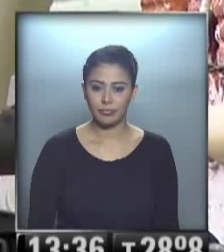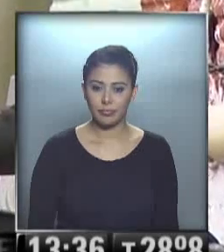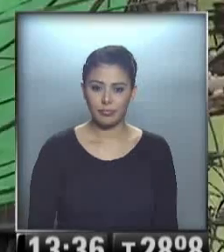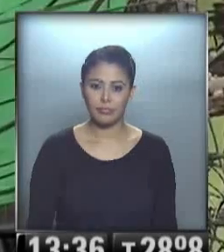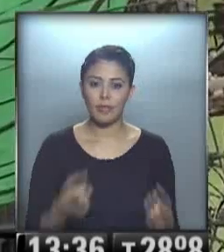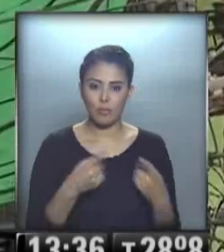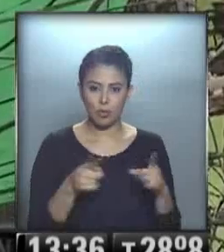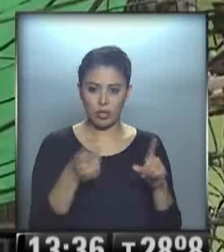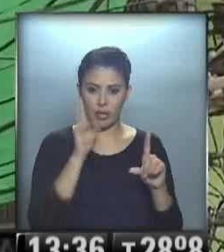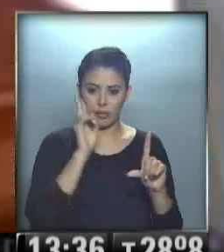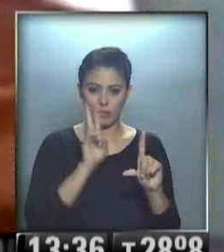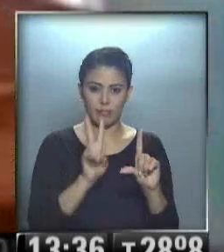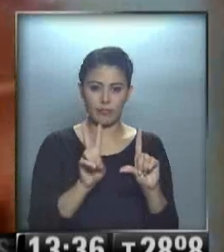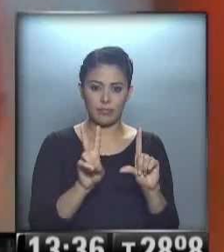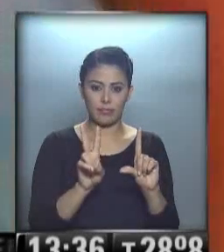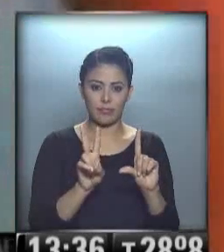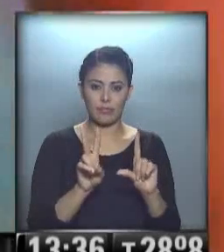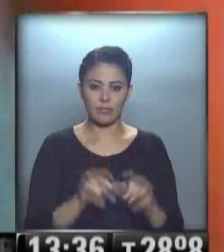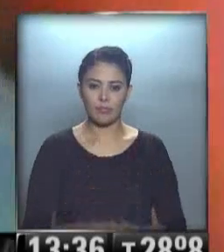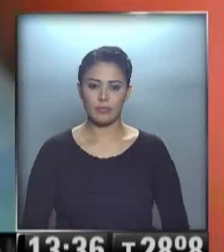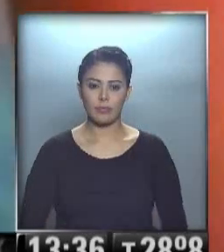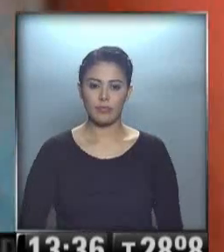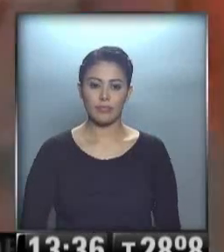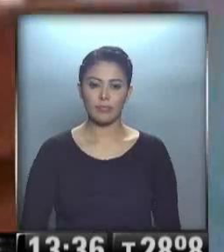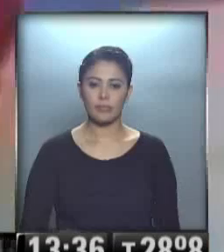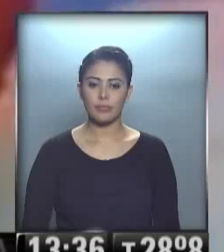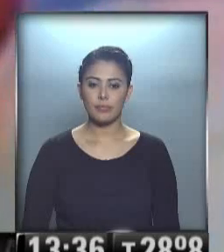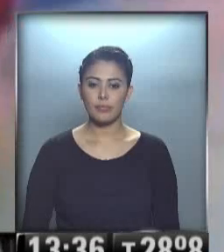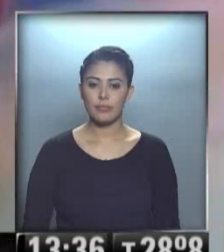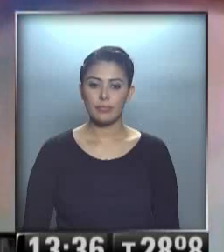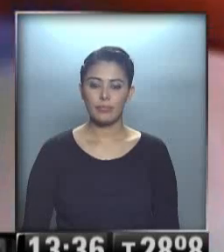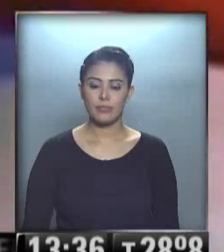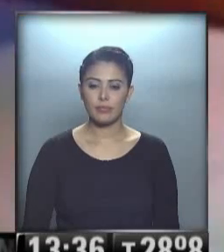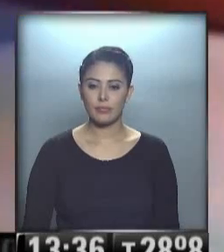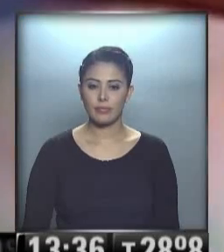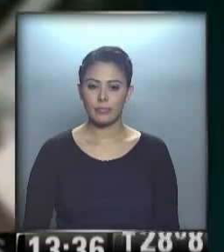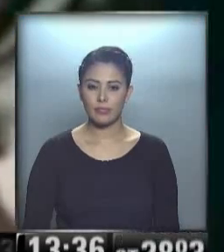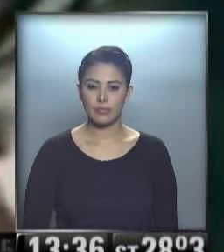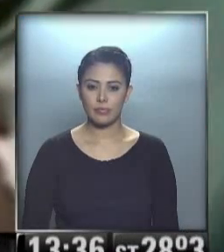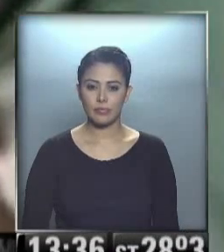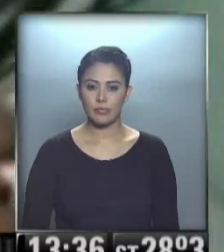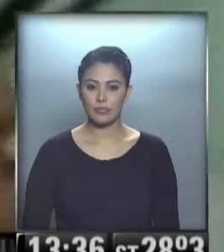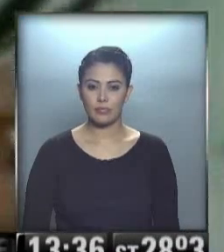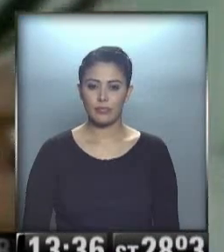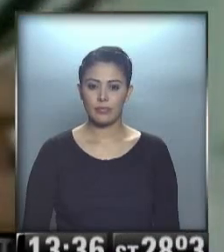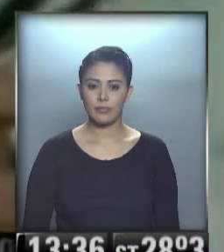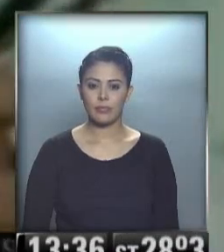mis hermanos en sicarios, que esta historia no se borre de tu mente, en honor a nuestros muertos que cayeron vilmente.